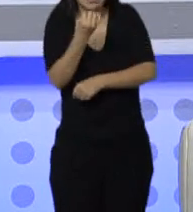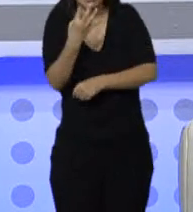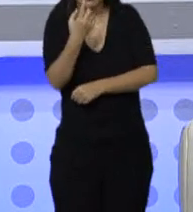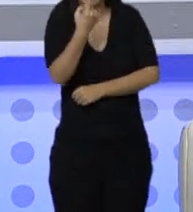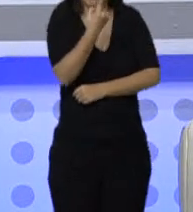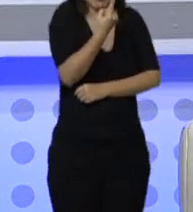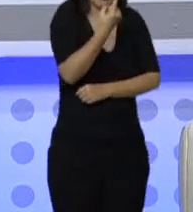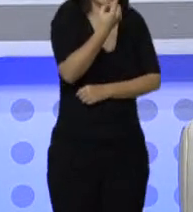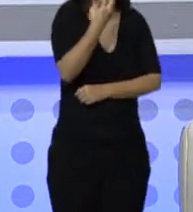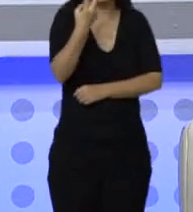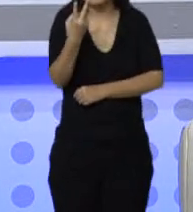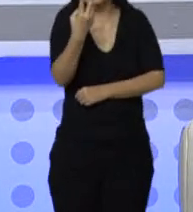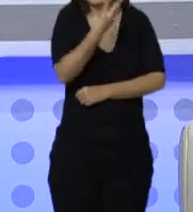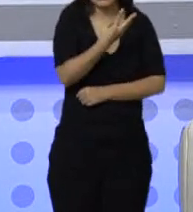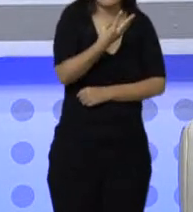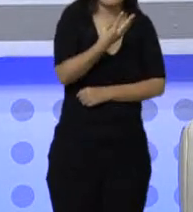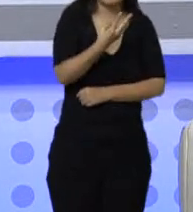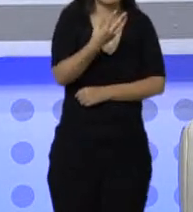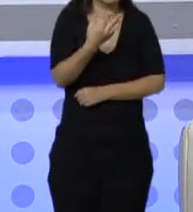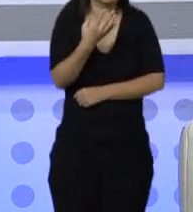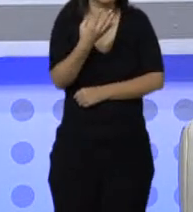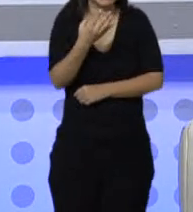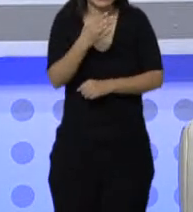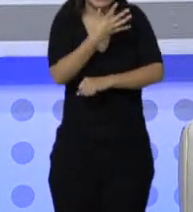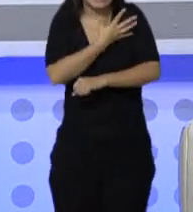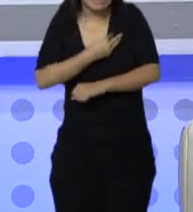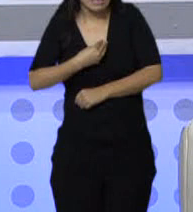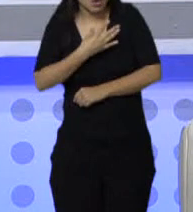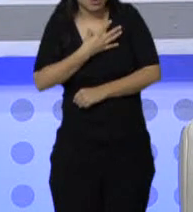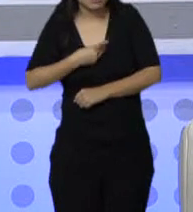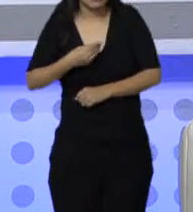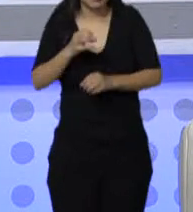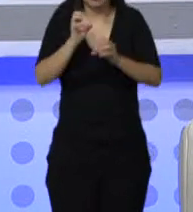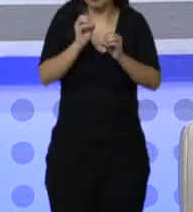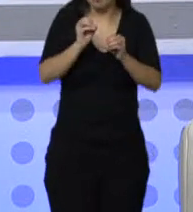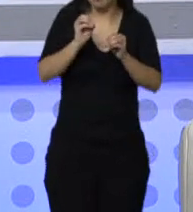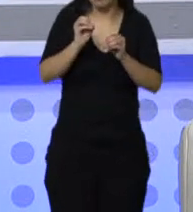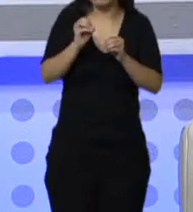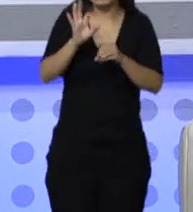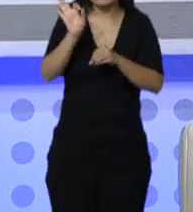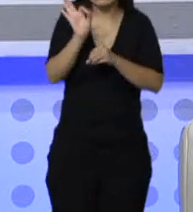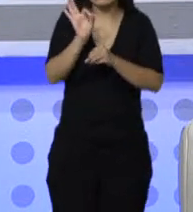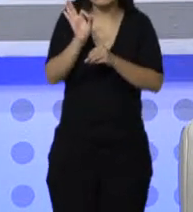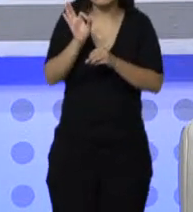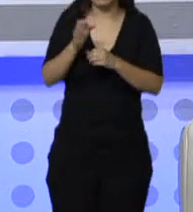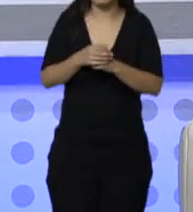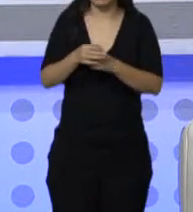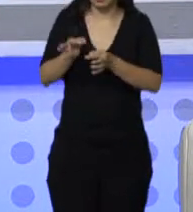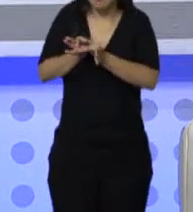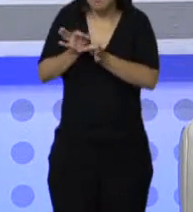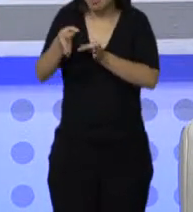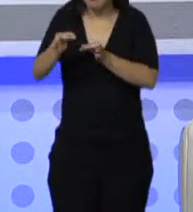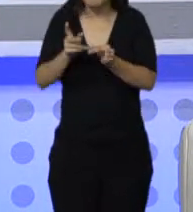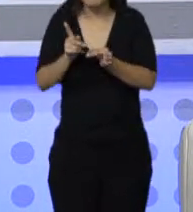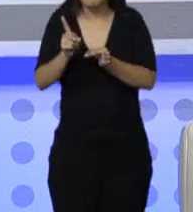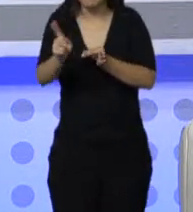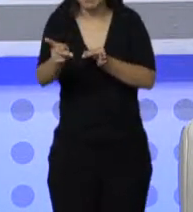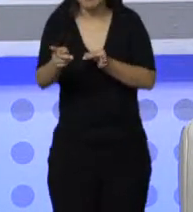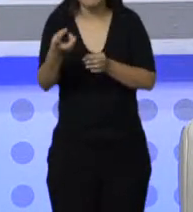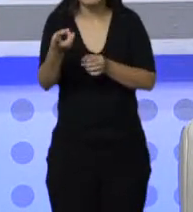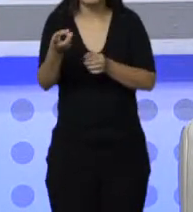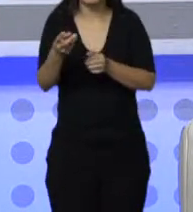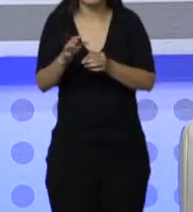o más más pequeños o aquellas familias que viven en alguna comunidad alejada donde la tecnología